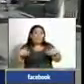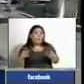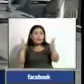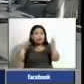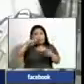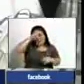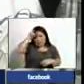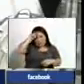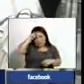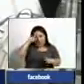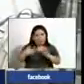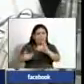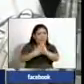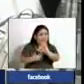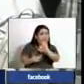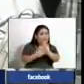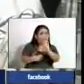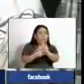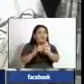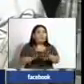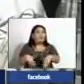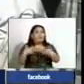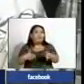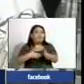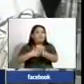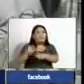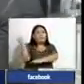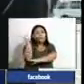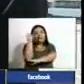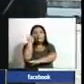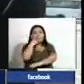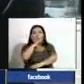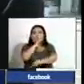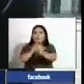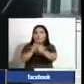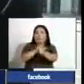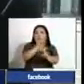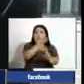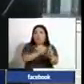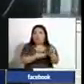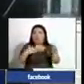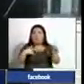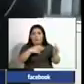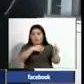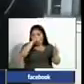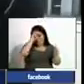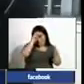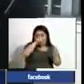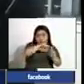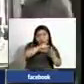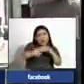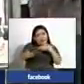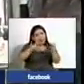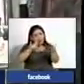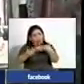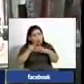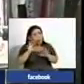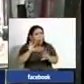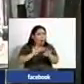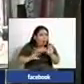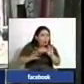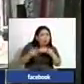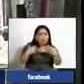declaró la emergencia nacional por el COVID-19. Al respecto, el ministro Rolando Castro explicó que existen denuncias